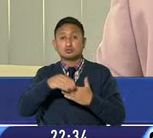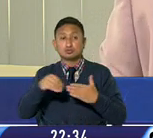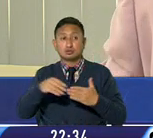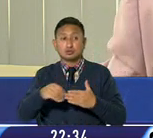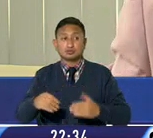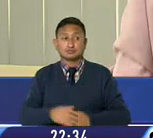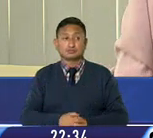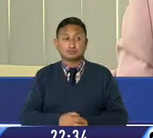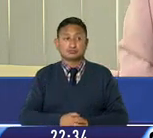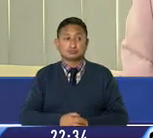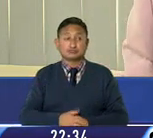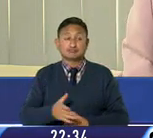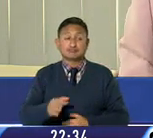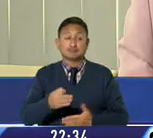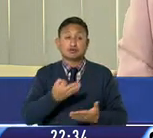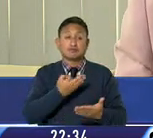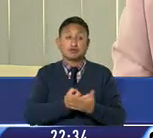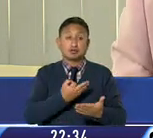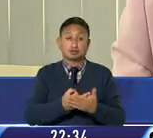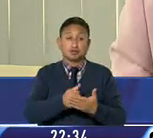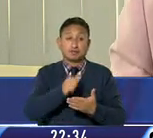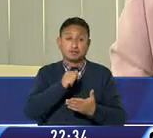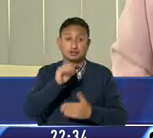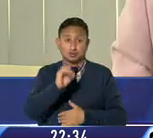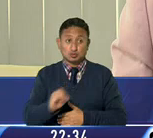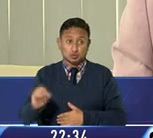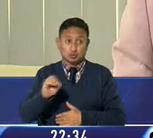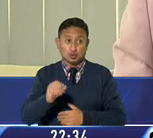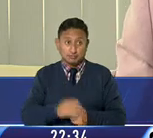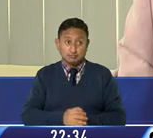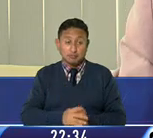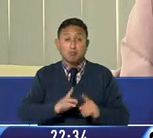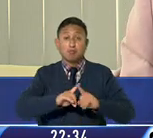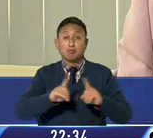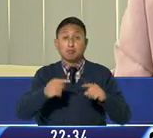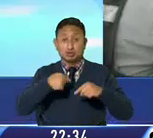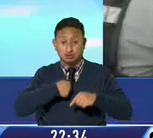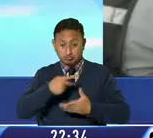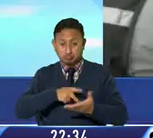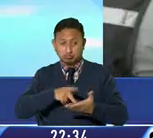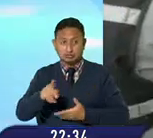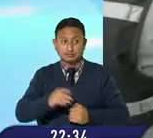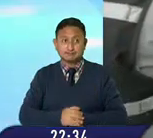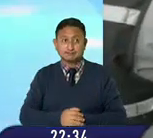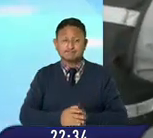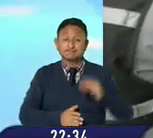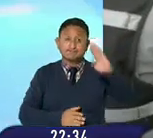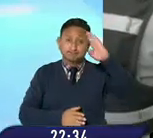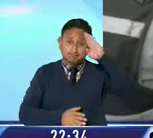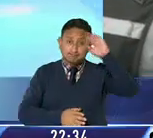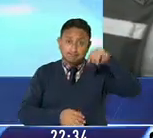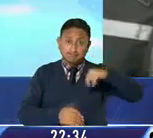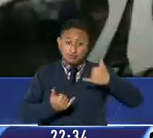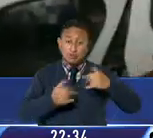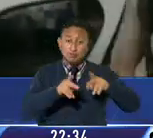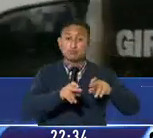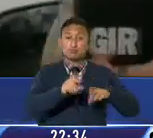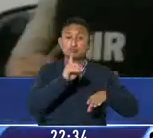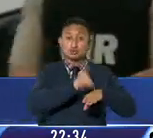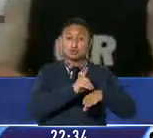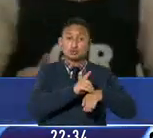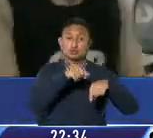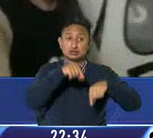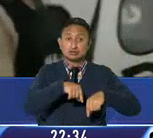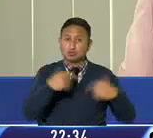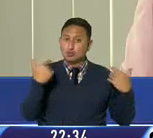$22,048.08. La factura de octubre todavía no nos la remite, pero nosotros cubriremos. El uniformado se encuentra con permiso médico por el lapso que